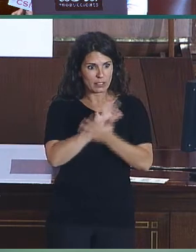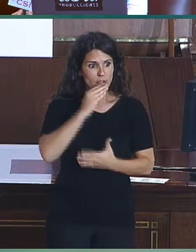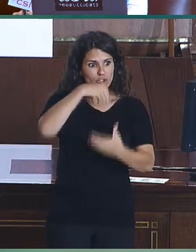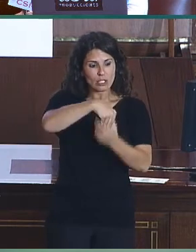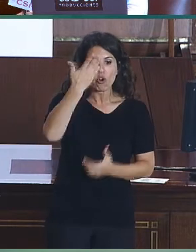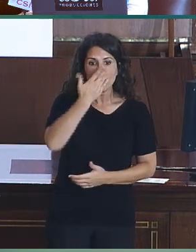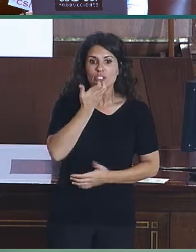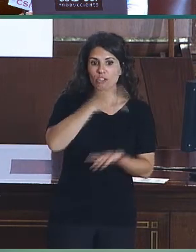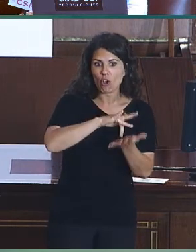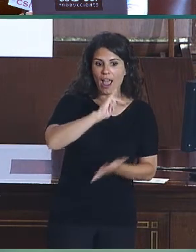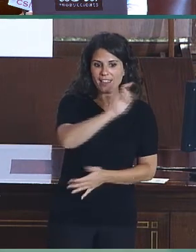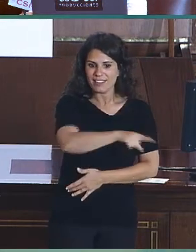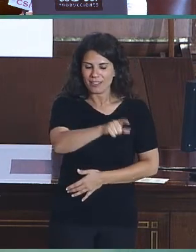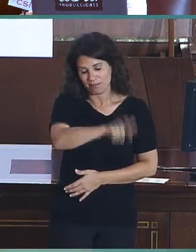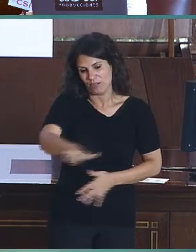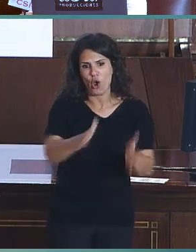sordos.